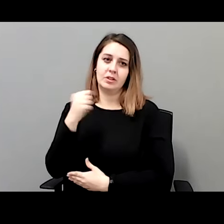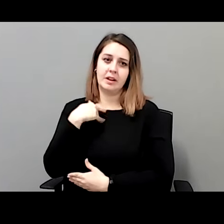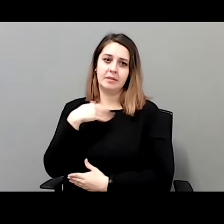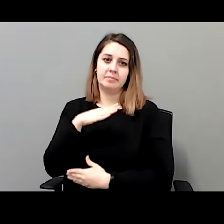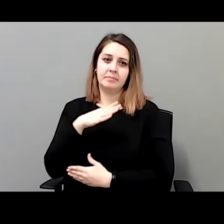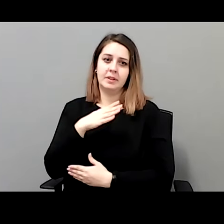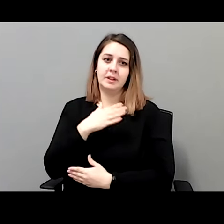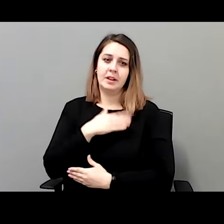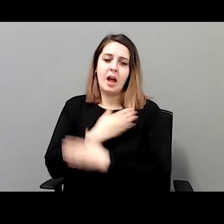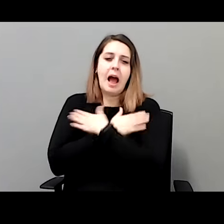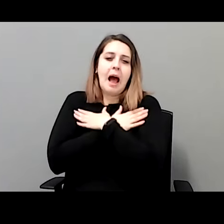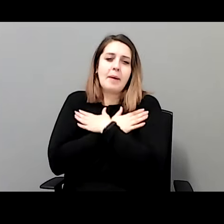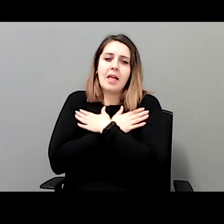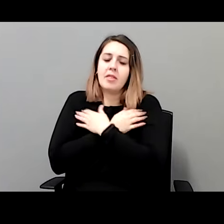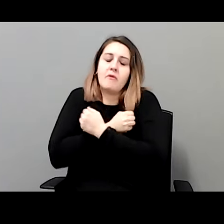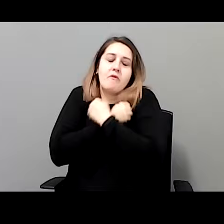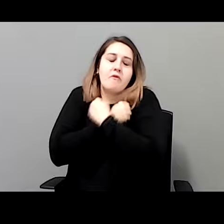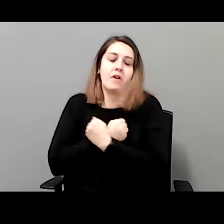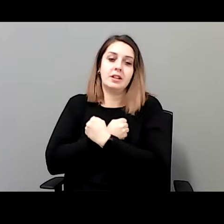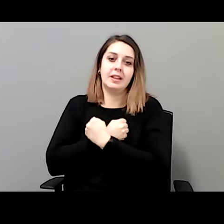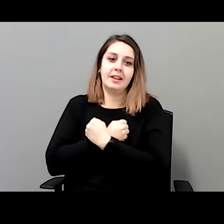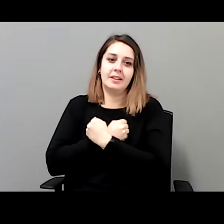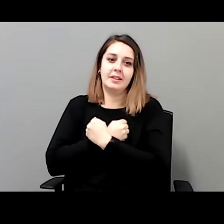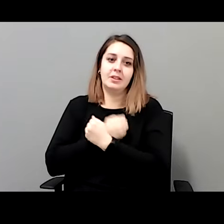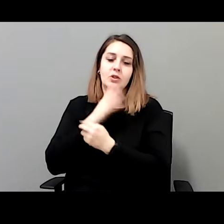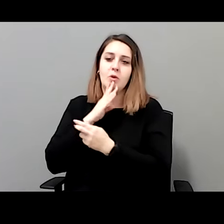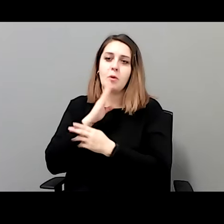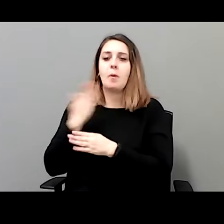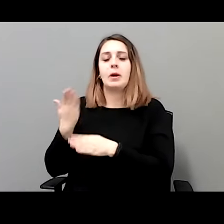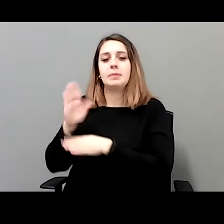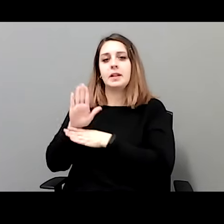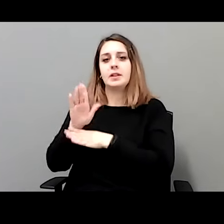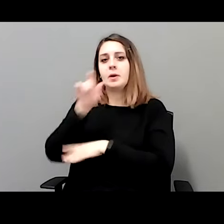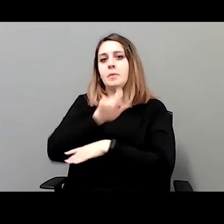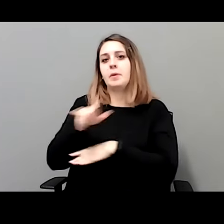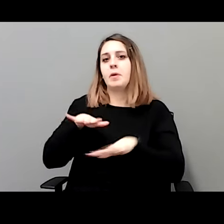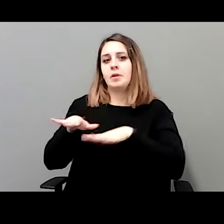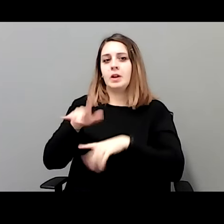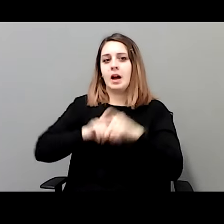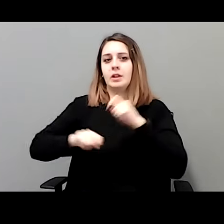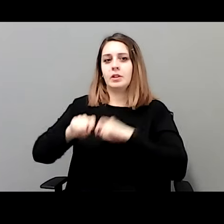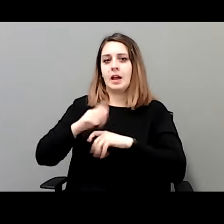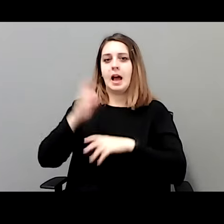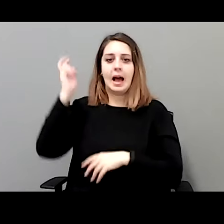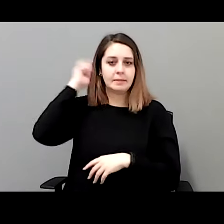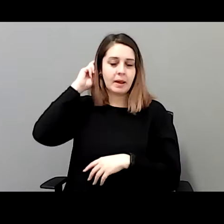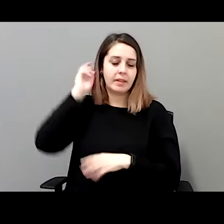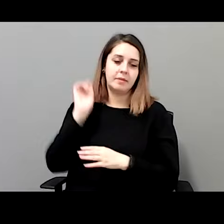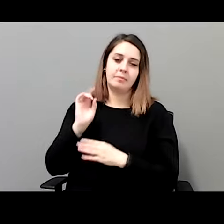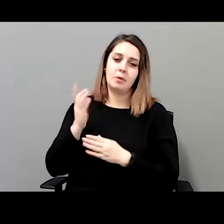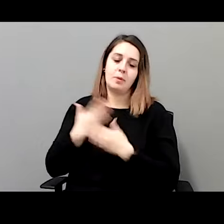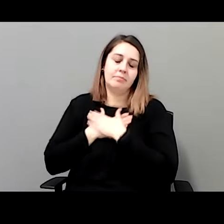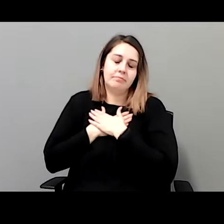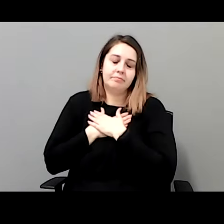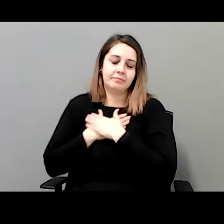que un abrazo tan enorme. Te lo mando en nombre de todos los movimientos, de todo el movimiento ASPACE. Y